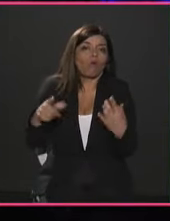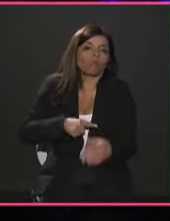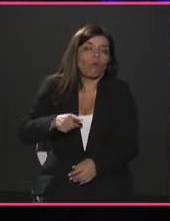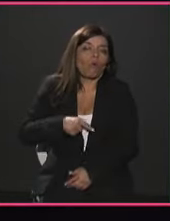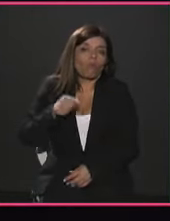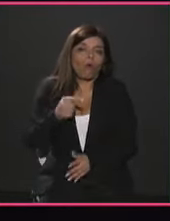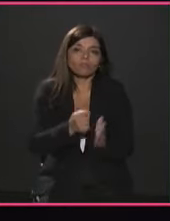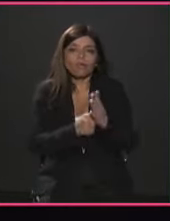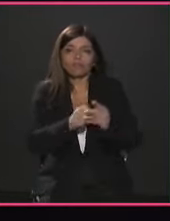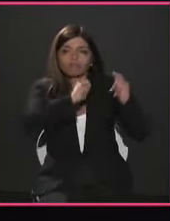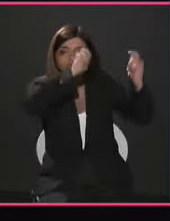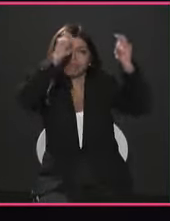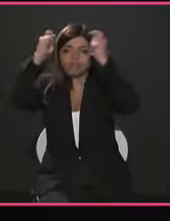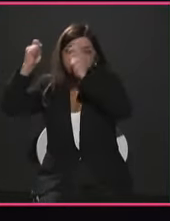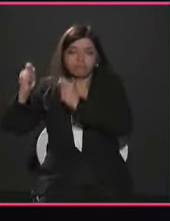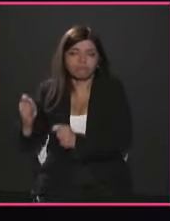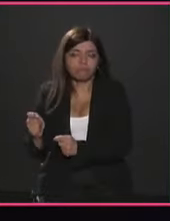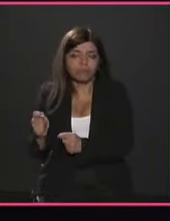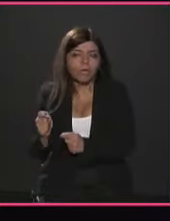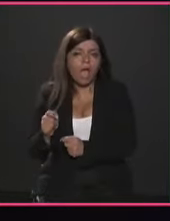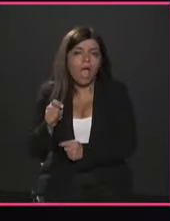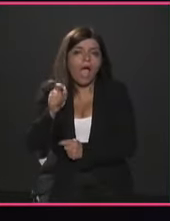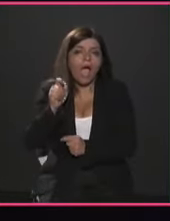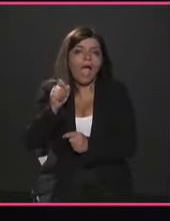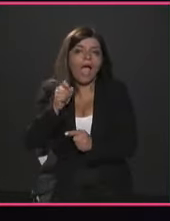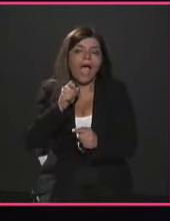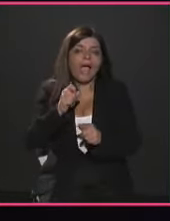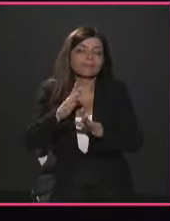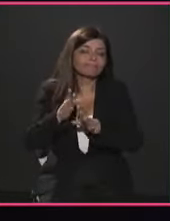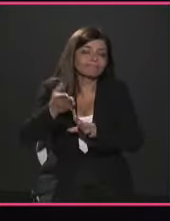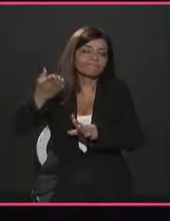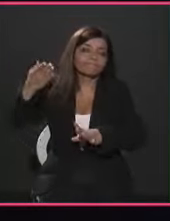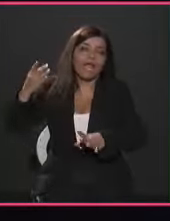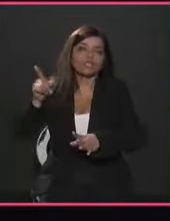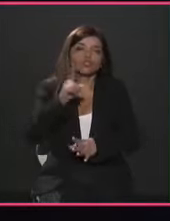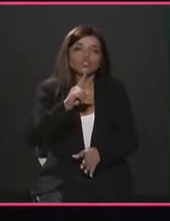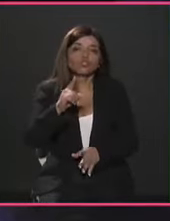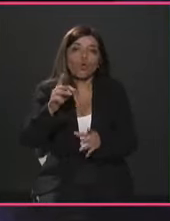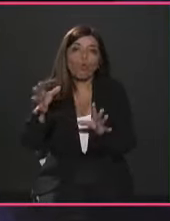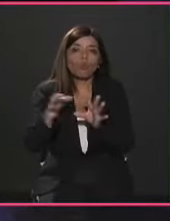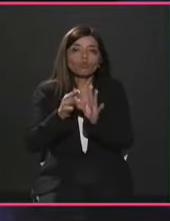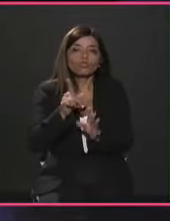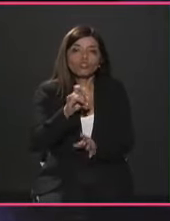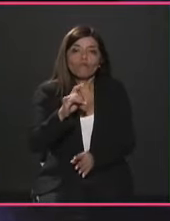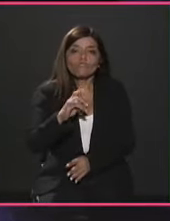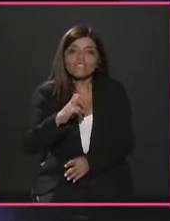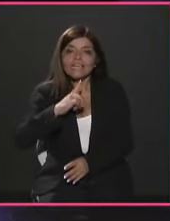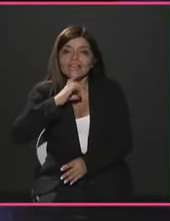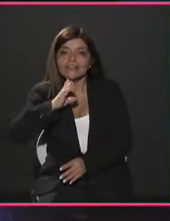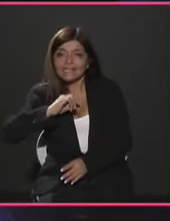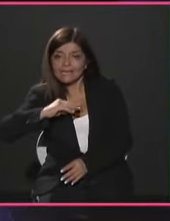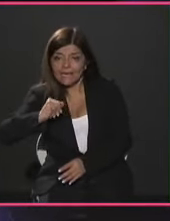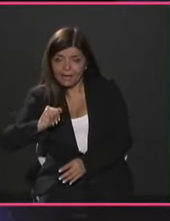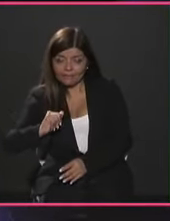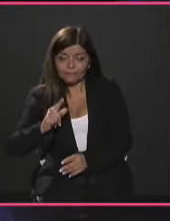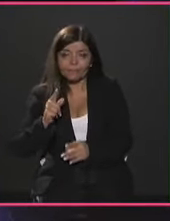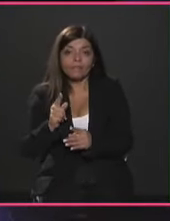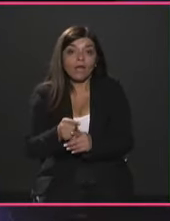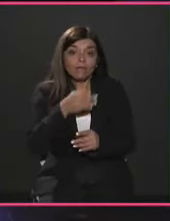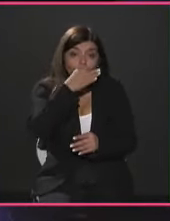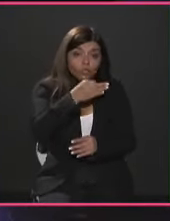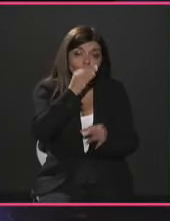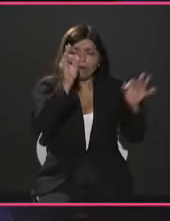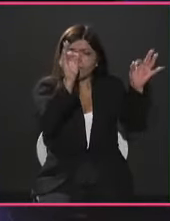una propaganda soviética entonces acá en esta parte del mundo nos olvidamos de toda esta terapia así les voy a hablar un poco más sobre